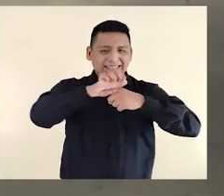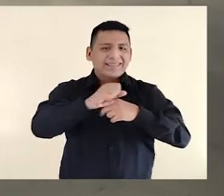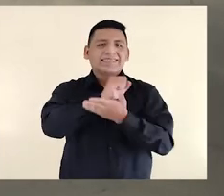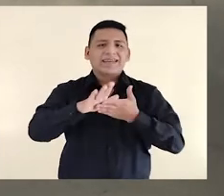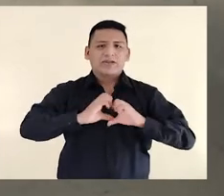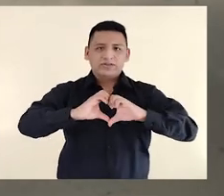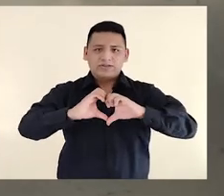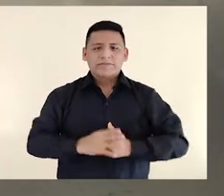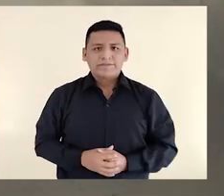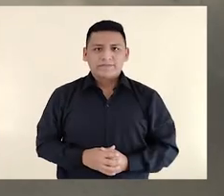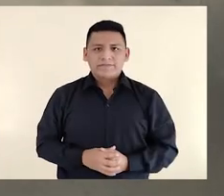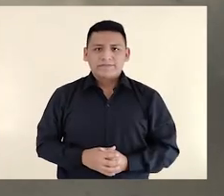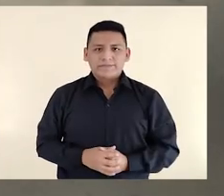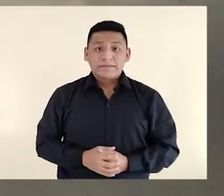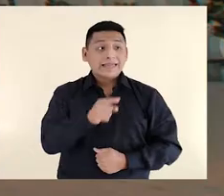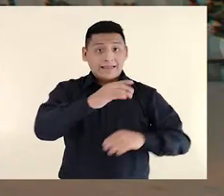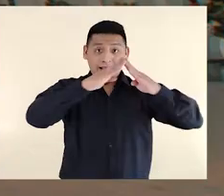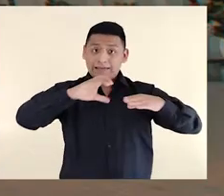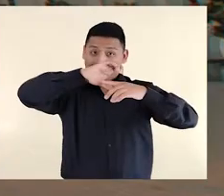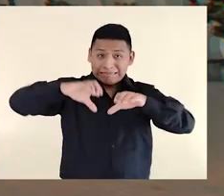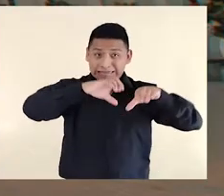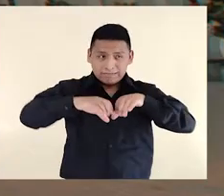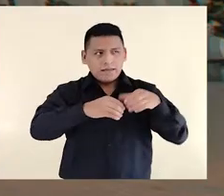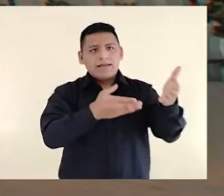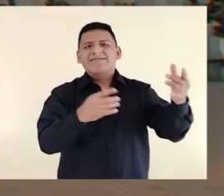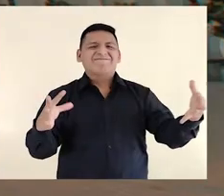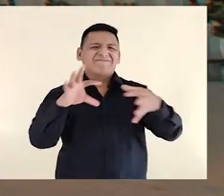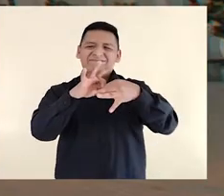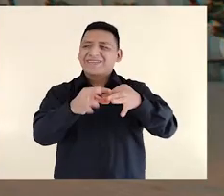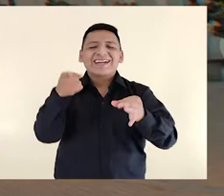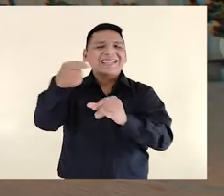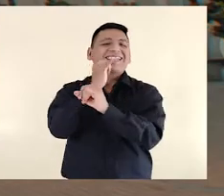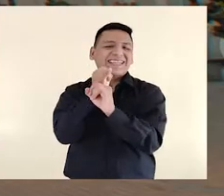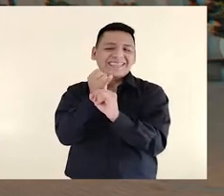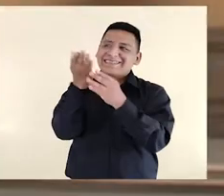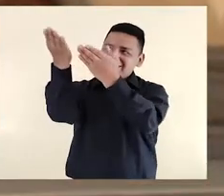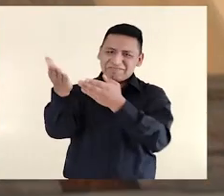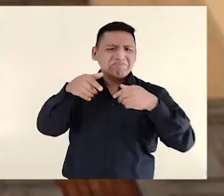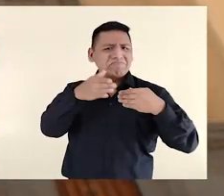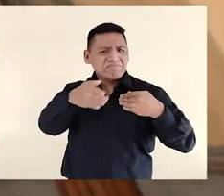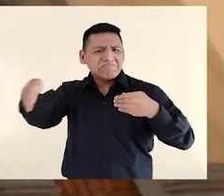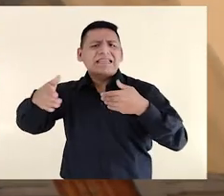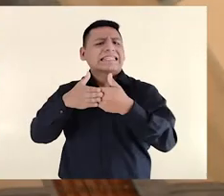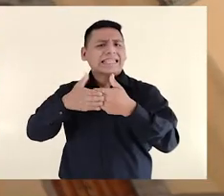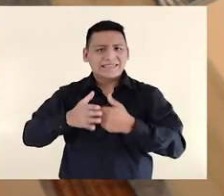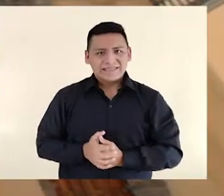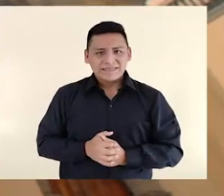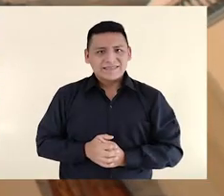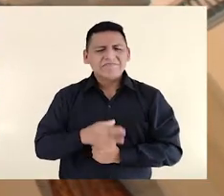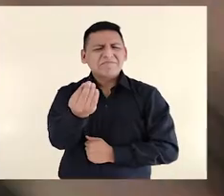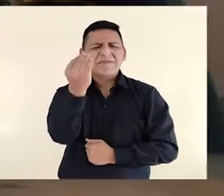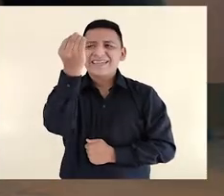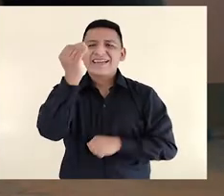Casa de Ejercicios del Sagrado Corazón. Esta casa de ejercicios está íntimamente relacionada con esta iglesia a solo unos